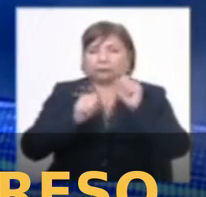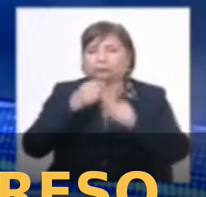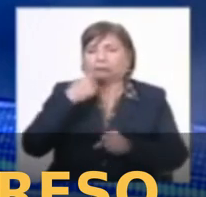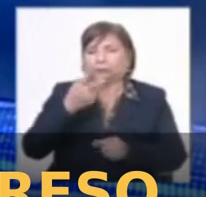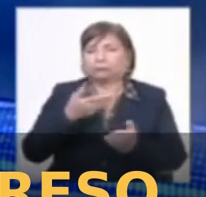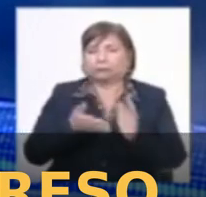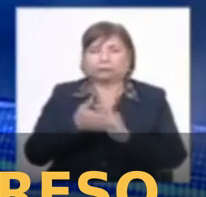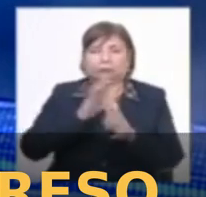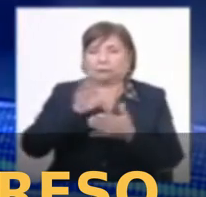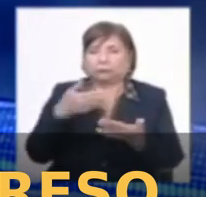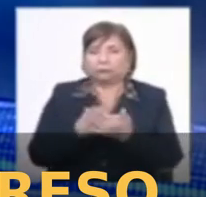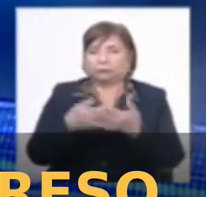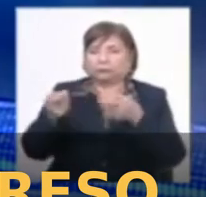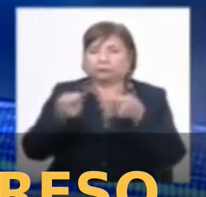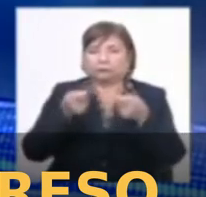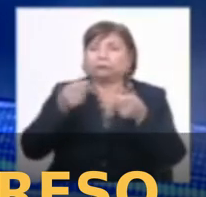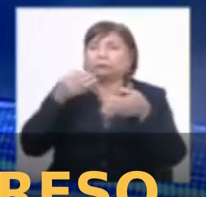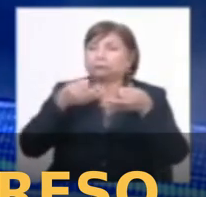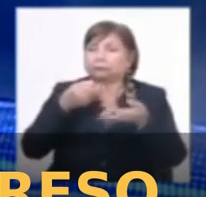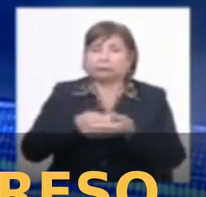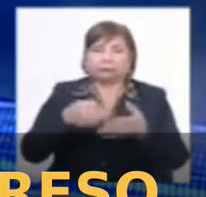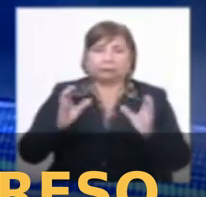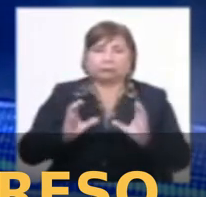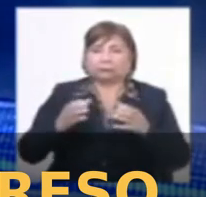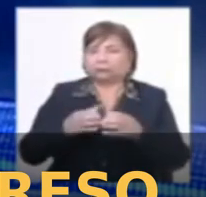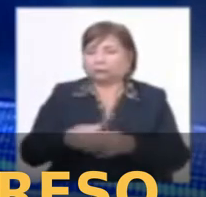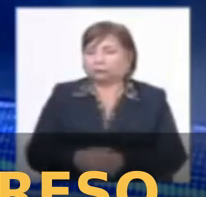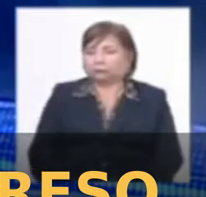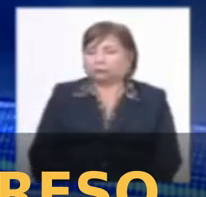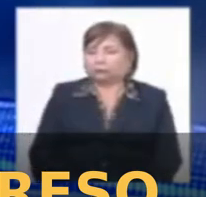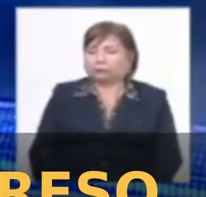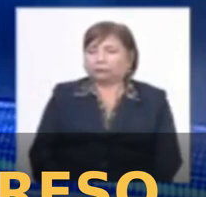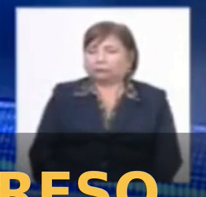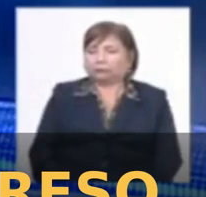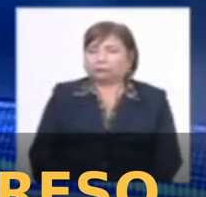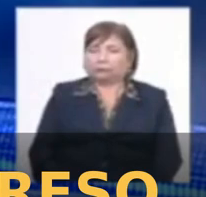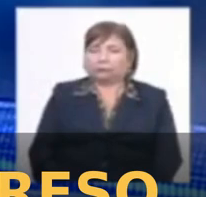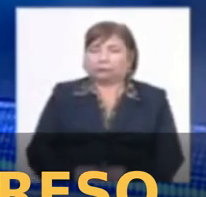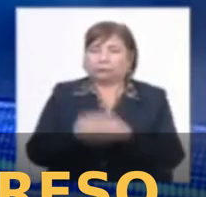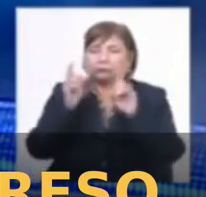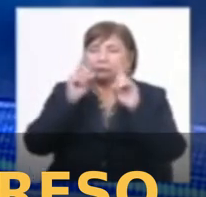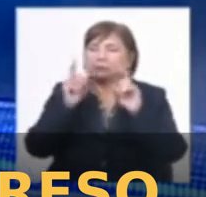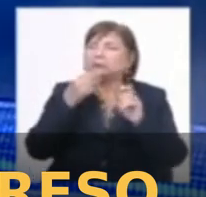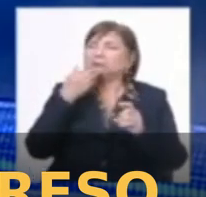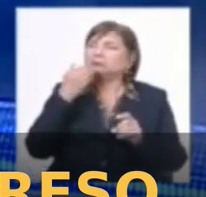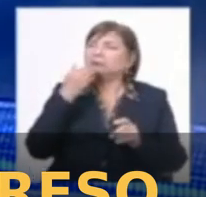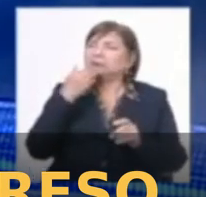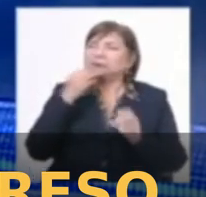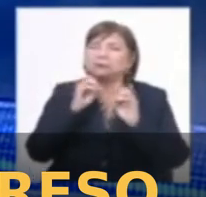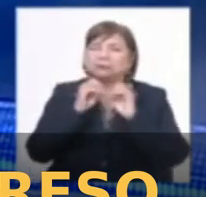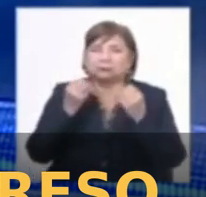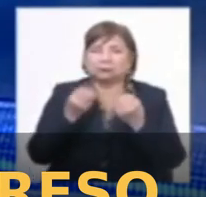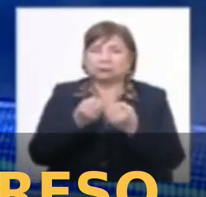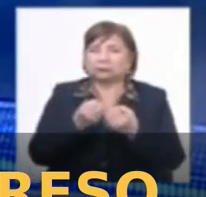que tenían todo controlado, incluso el Congreso. Se le consultó quiénes formarían parte de esta